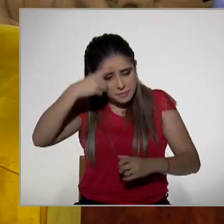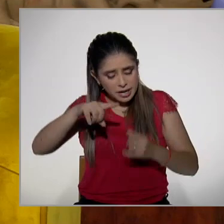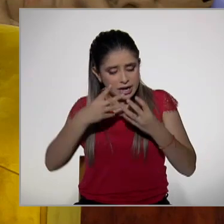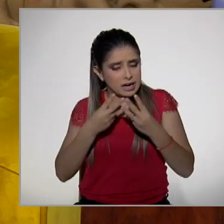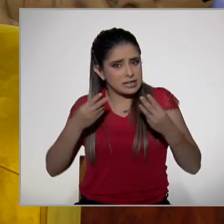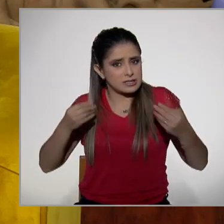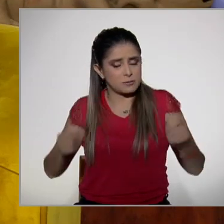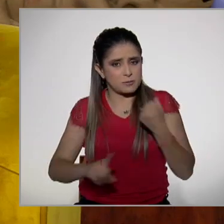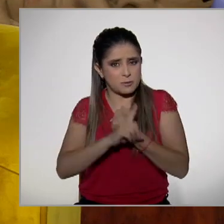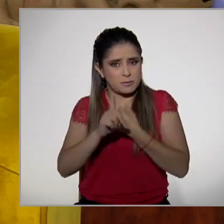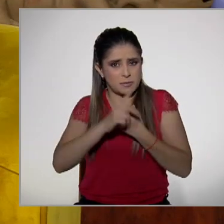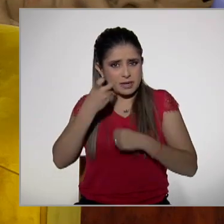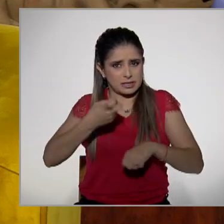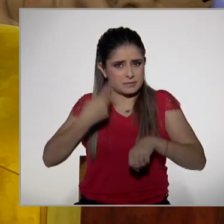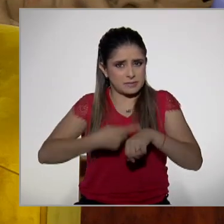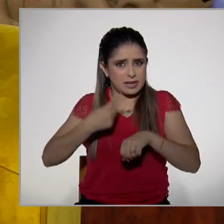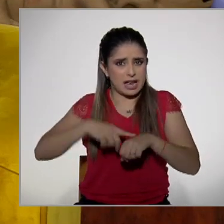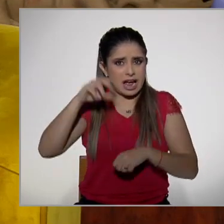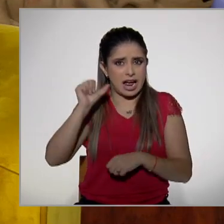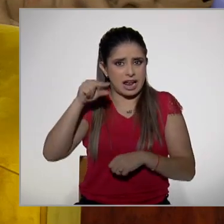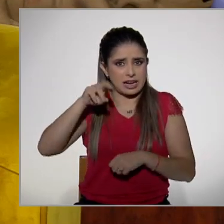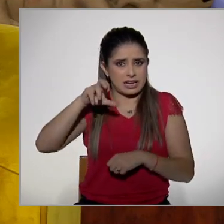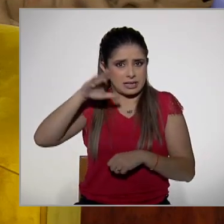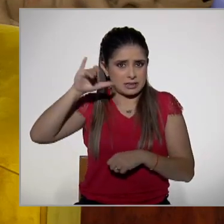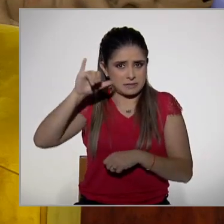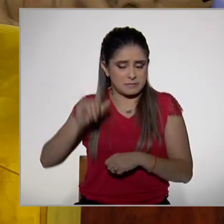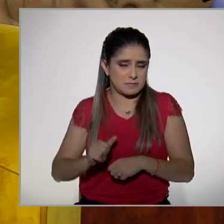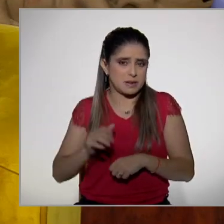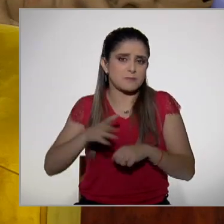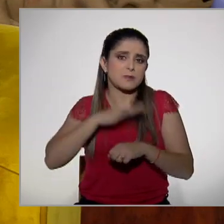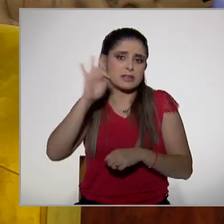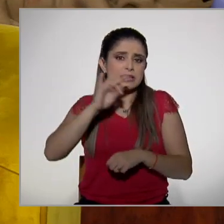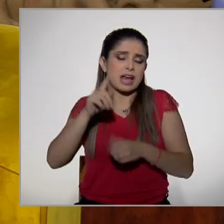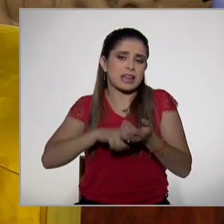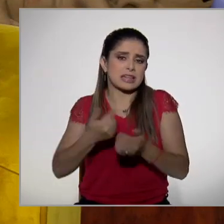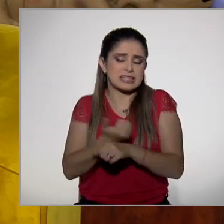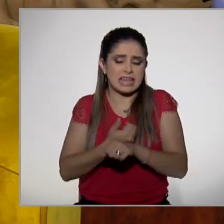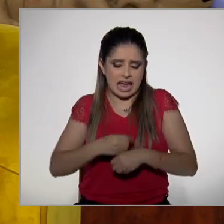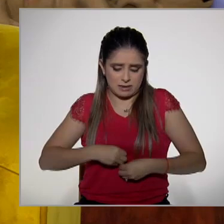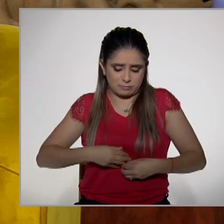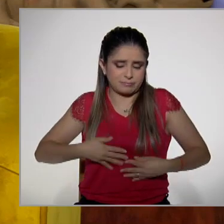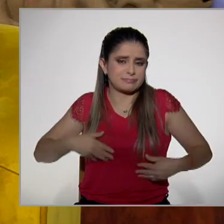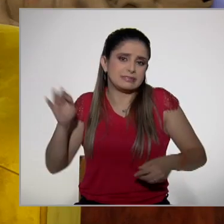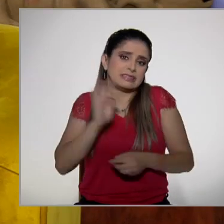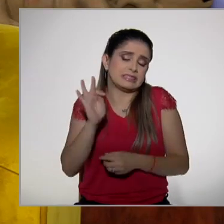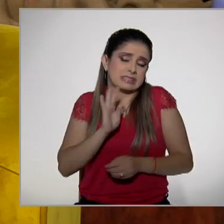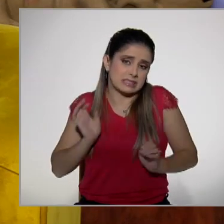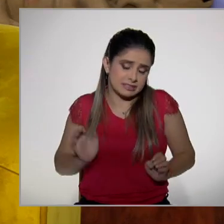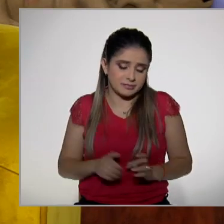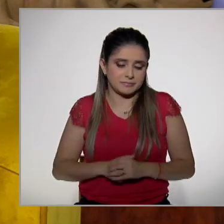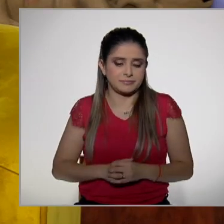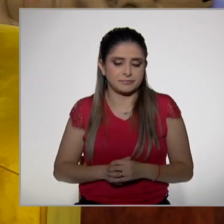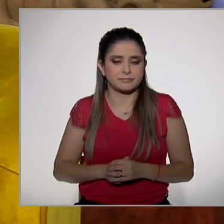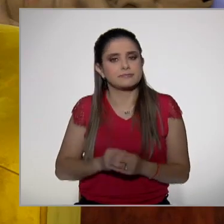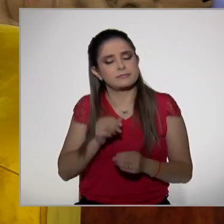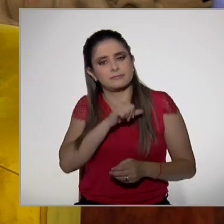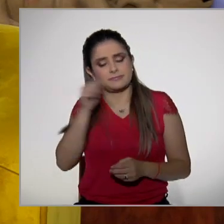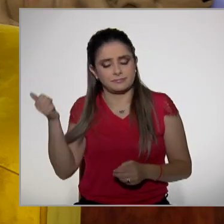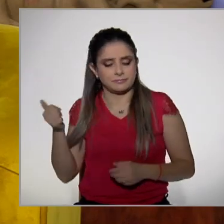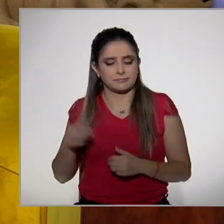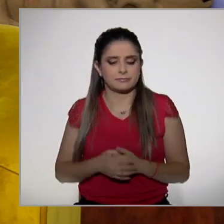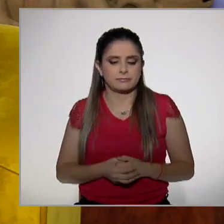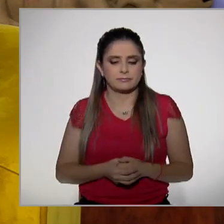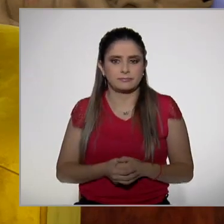su anemia probablemente esté sangrando hay alguna úlcera pero bueno a ver qué le dicen los especialistas y otro comentario